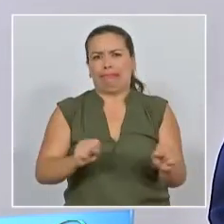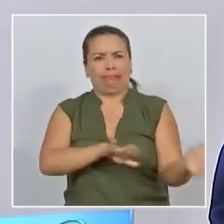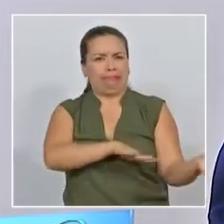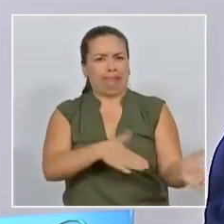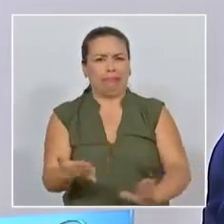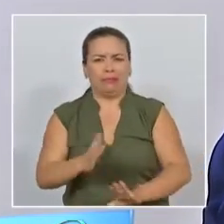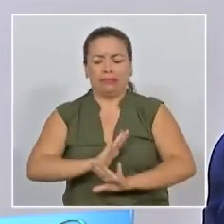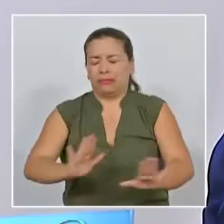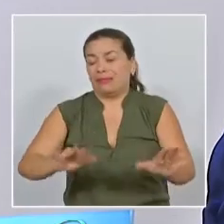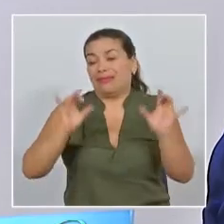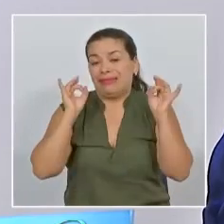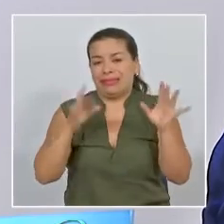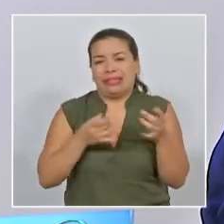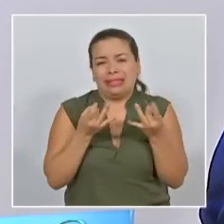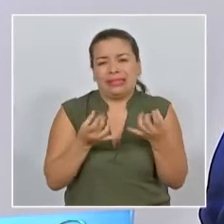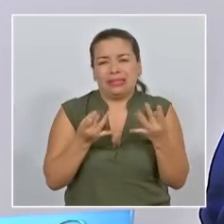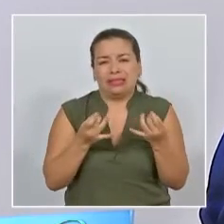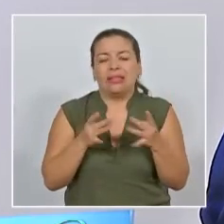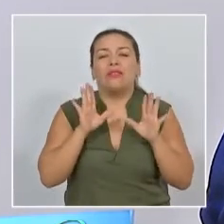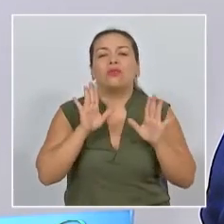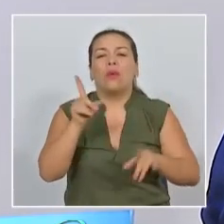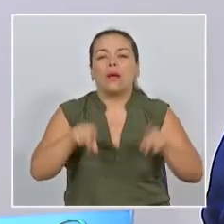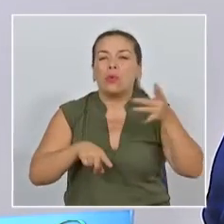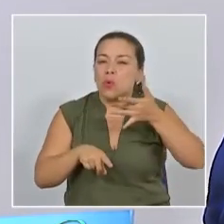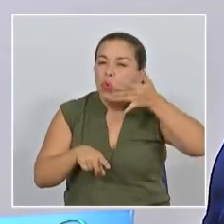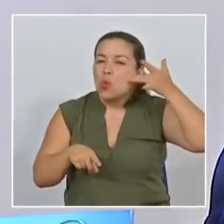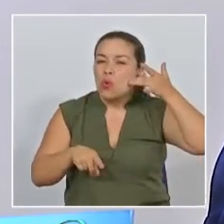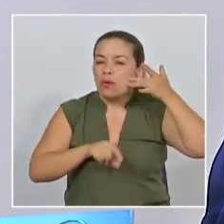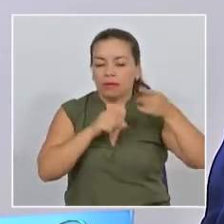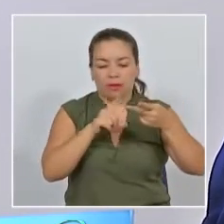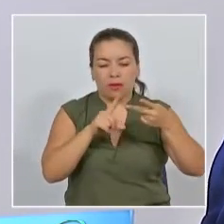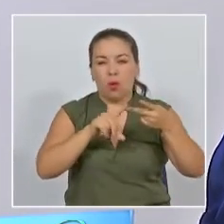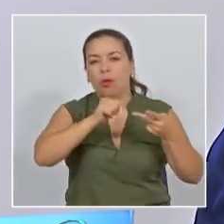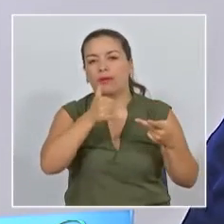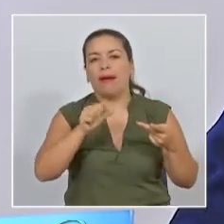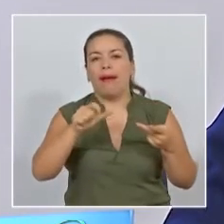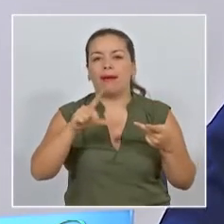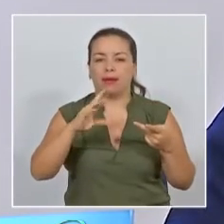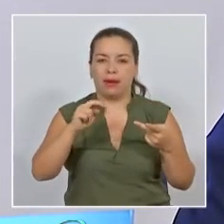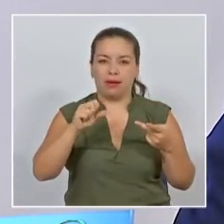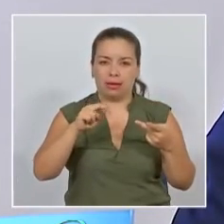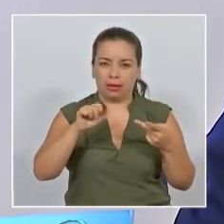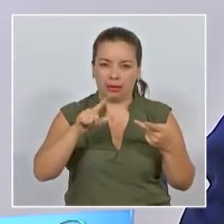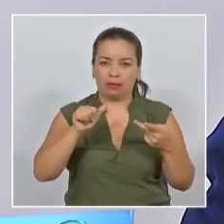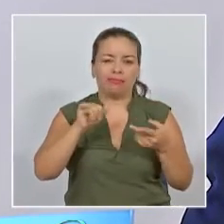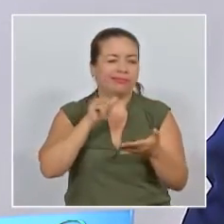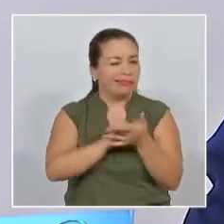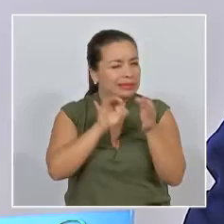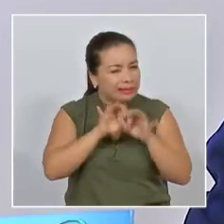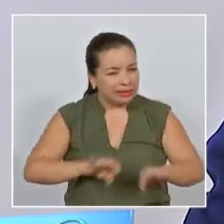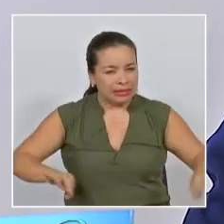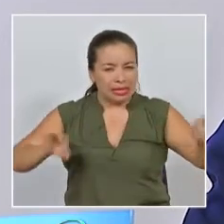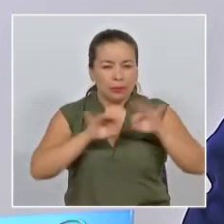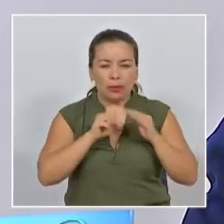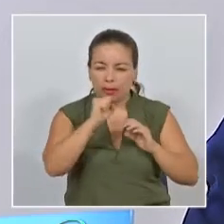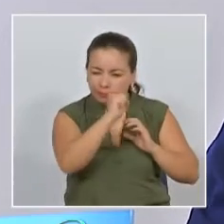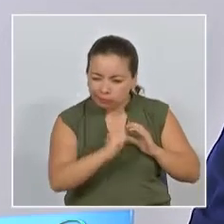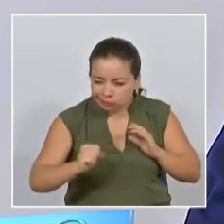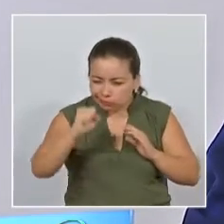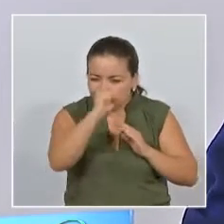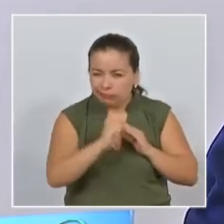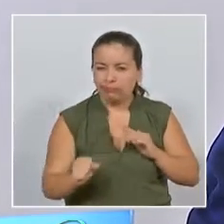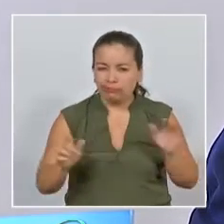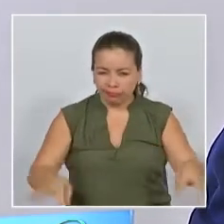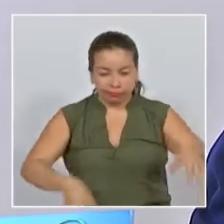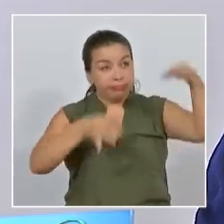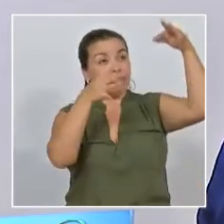es que hay gastritis ácida y hay gastritis alcalina. Por eso es tan importante las ecografías, las endoscopias,